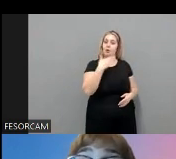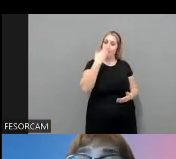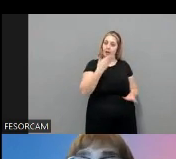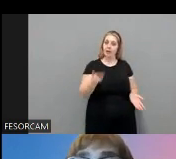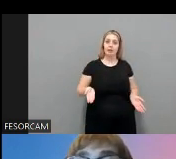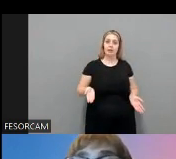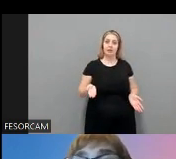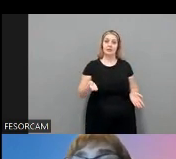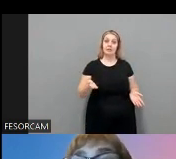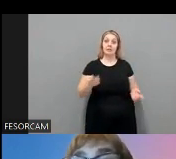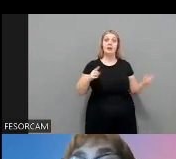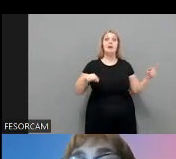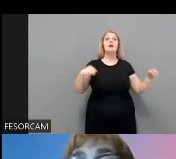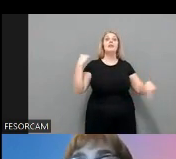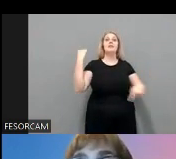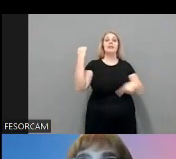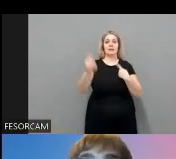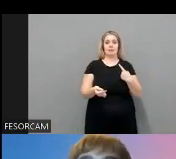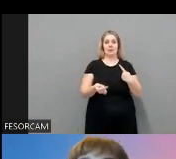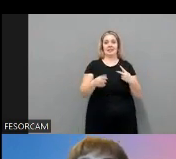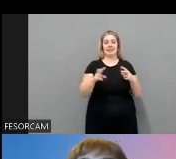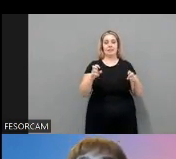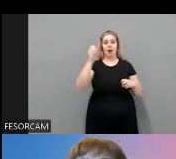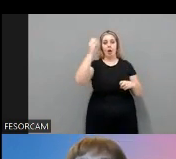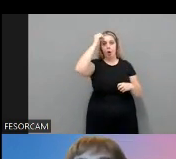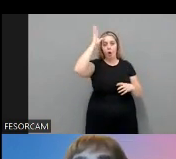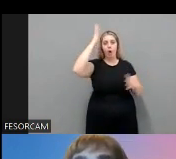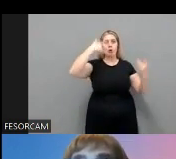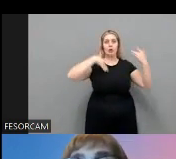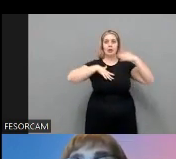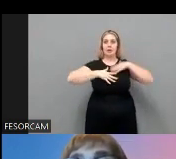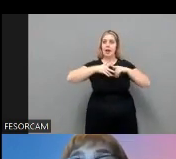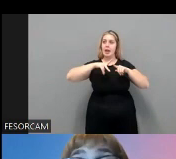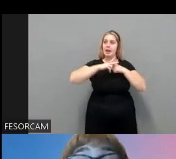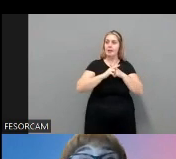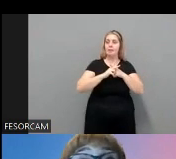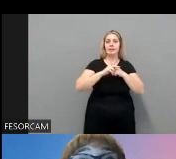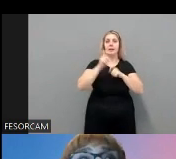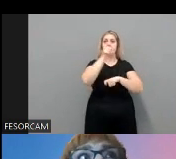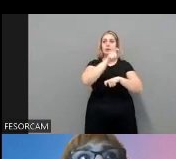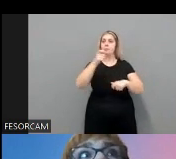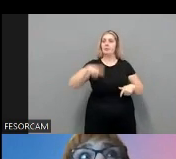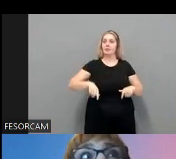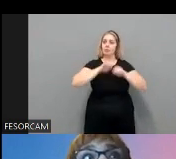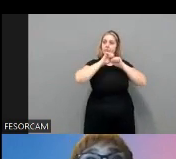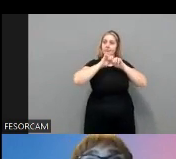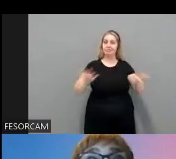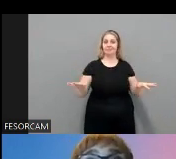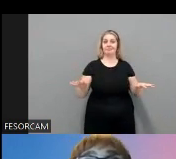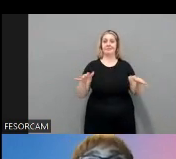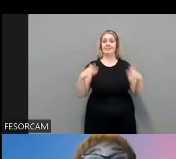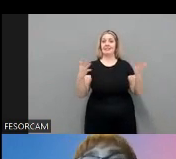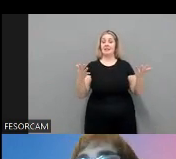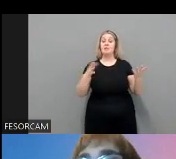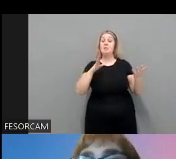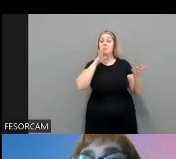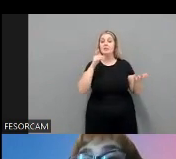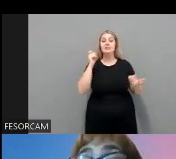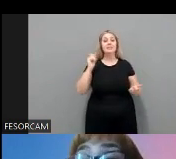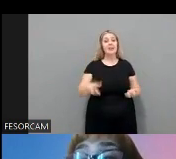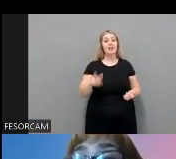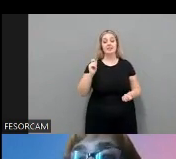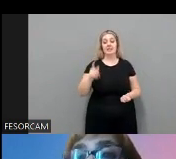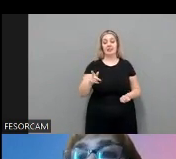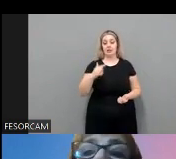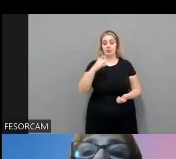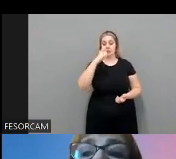Y después que ese conocimiento y esas herramientas se extiendan al resto de profesionales. De tal manera que muchas veces, y esto para mí es